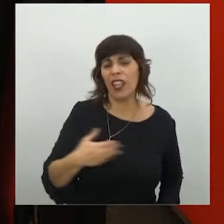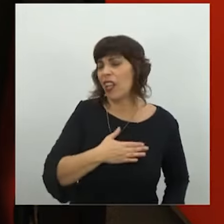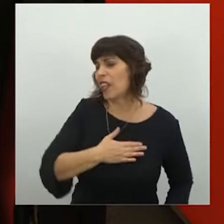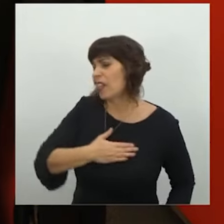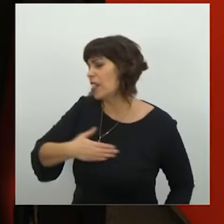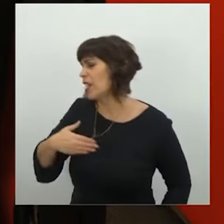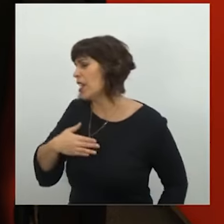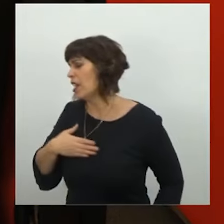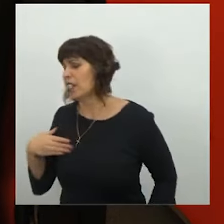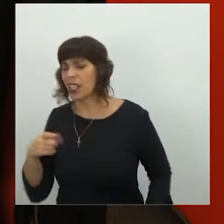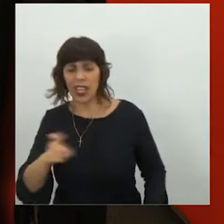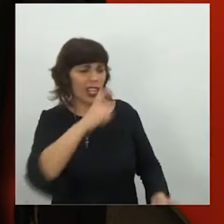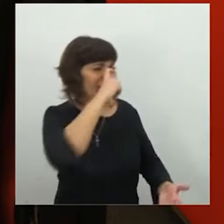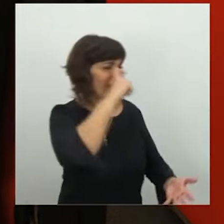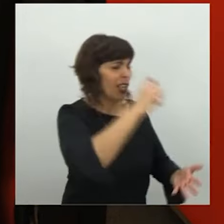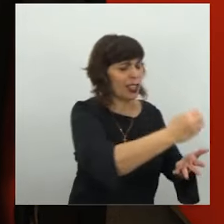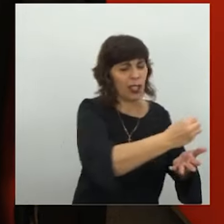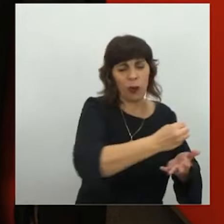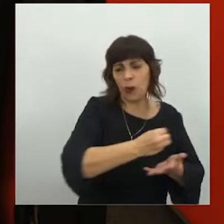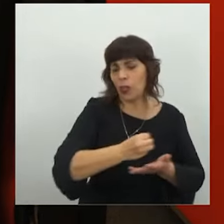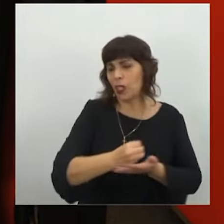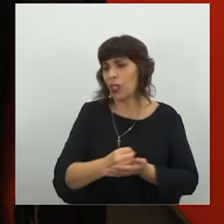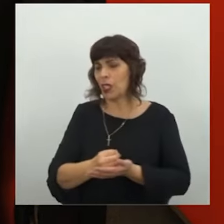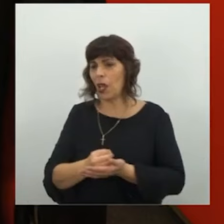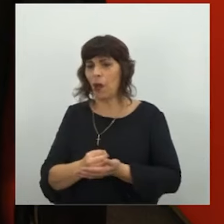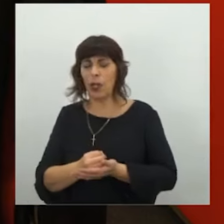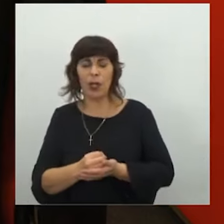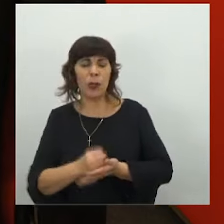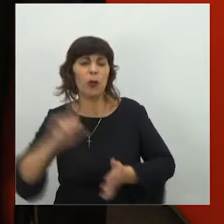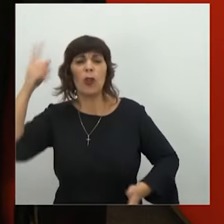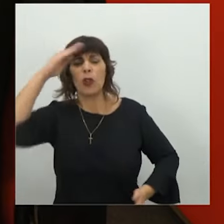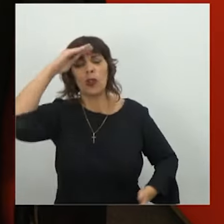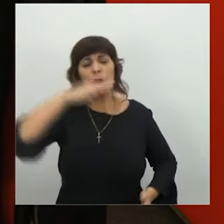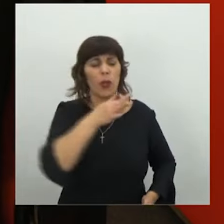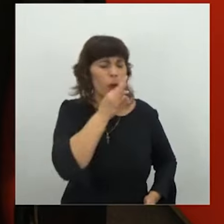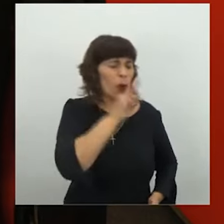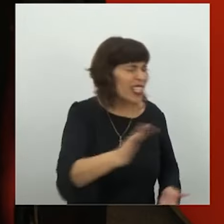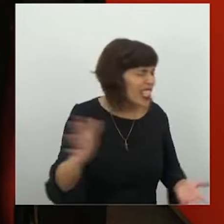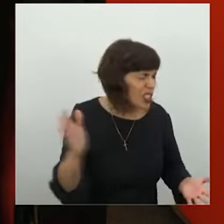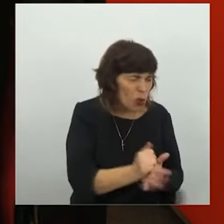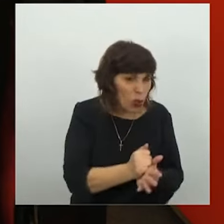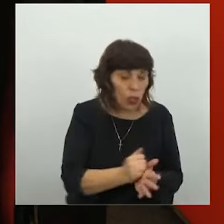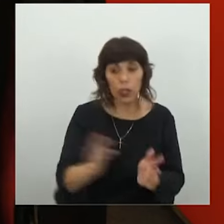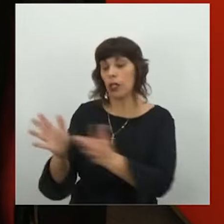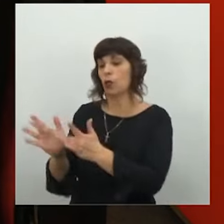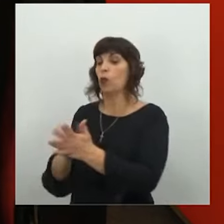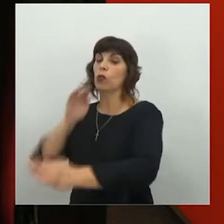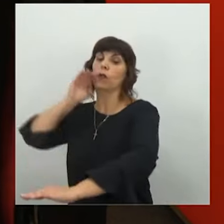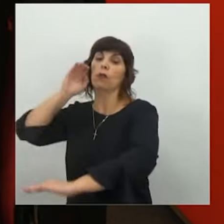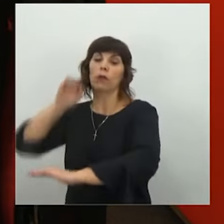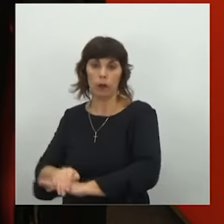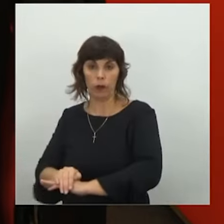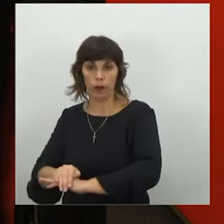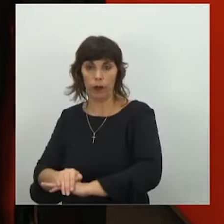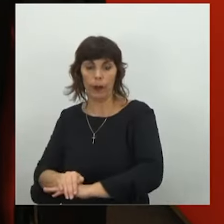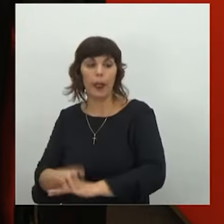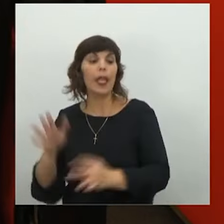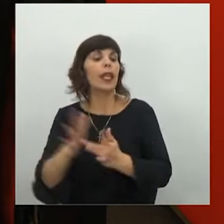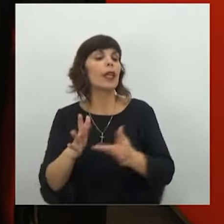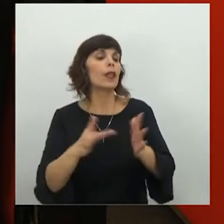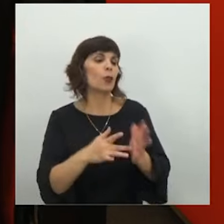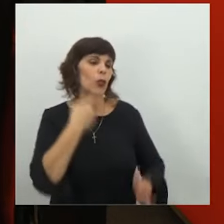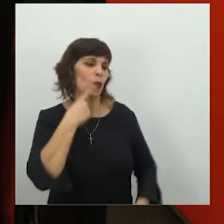profecías del Antiguo Testamento y de todas las promesas de Dios el Padre. Y Él dijo: si alguien tenga sed,